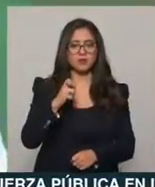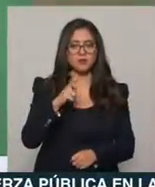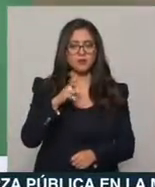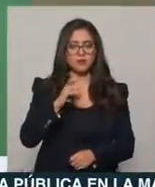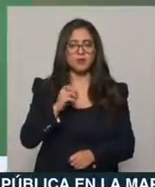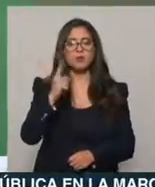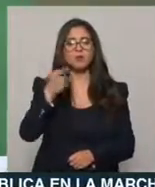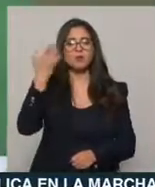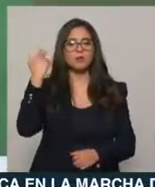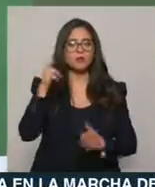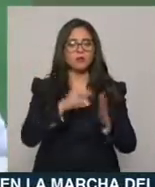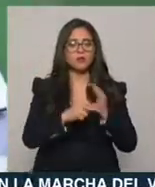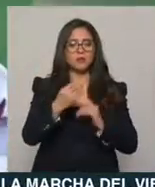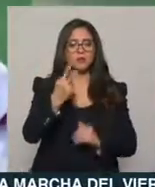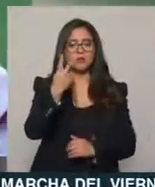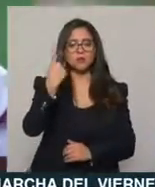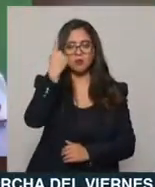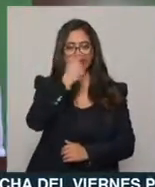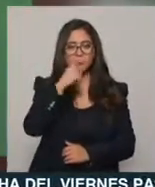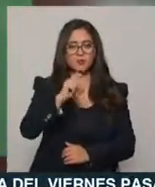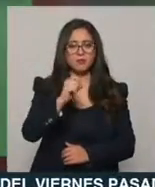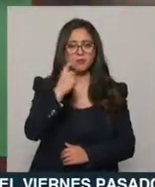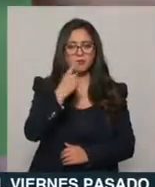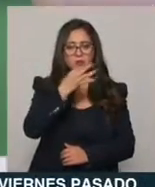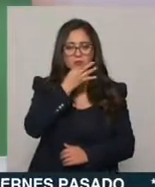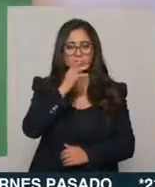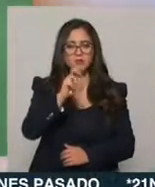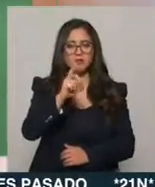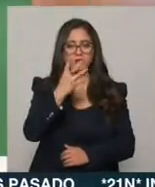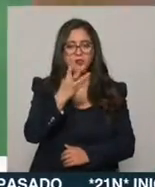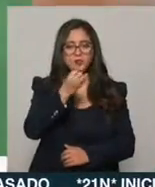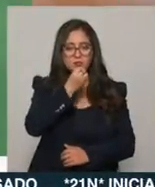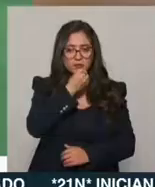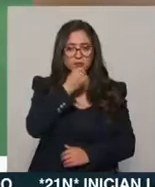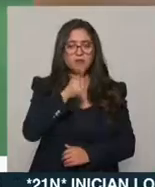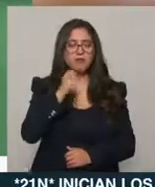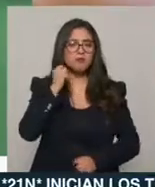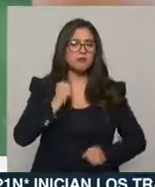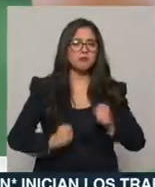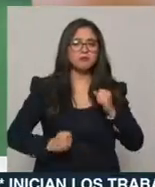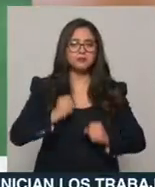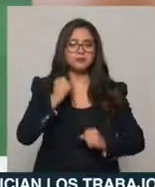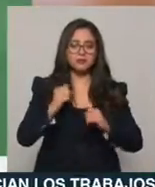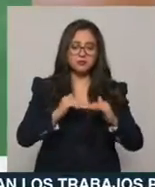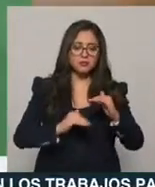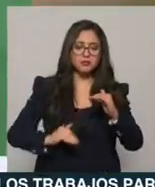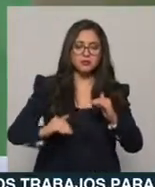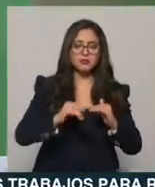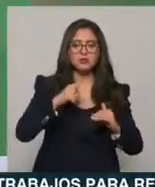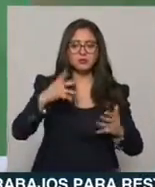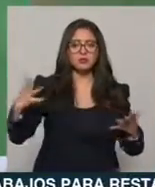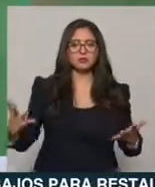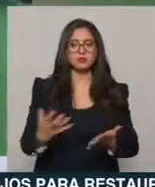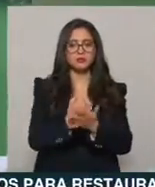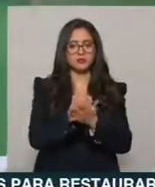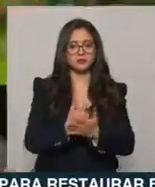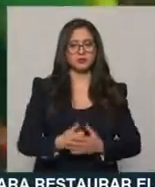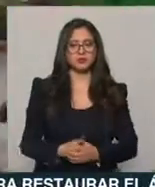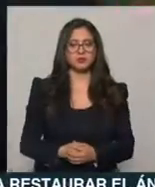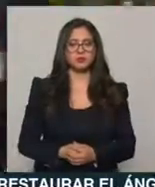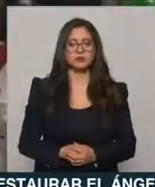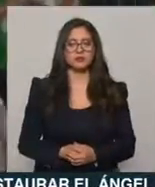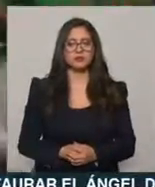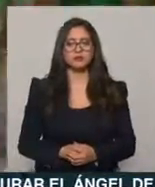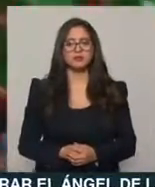de 2009 con un tiempo de 2 horas 21 minutos y 34 segundos, un tiempo que queda muy por debajo de los ganadores de las últimas ediciones.